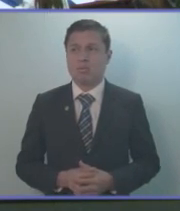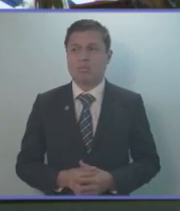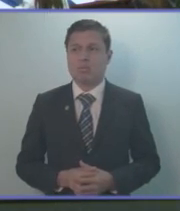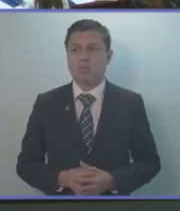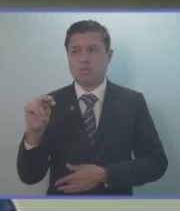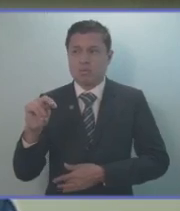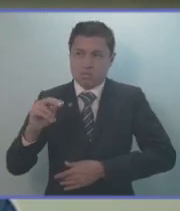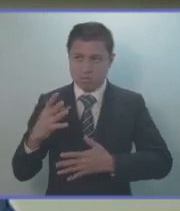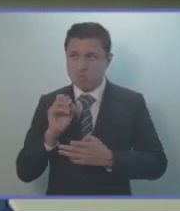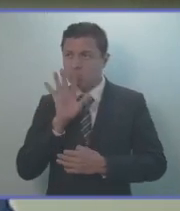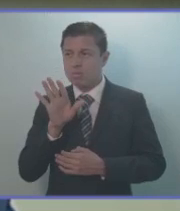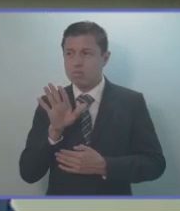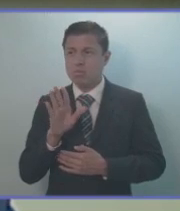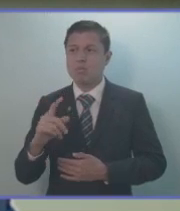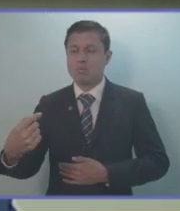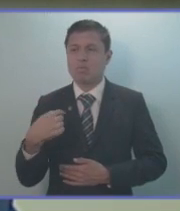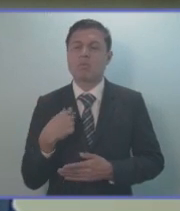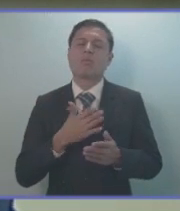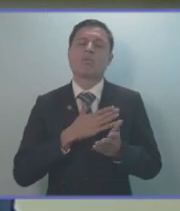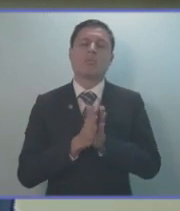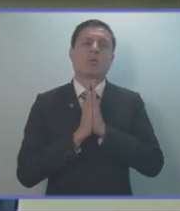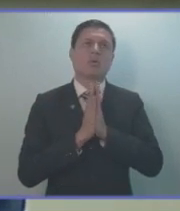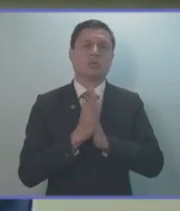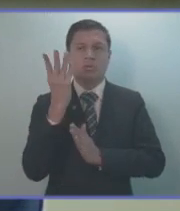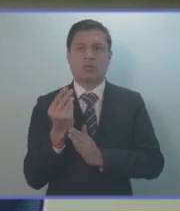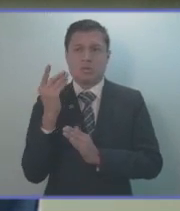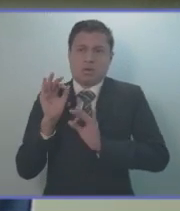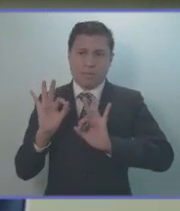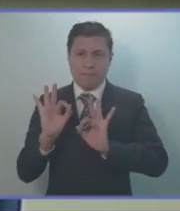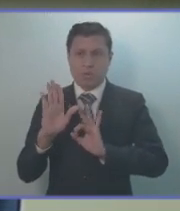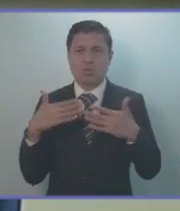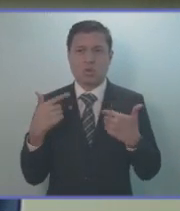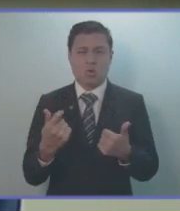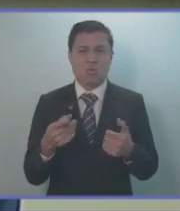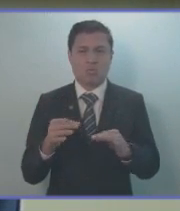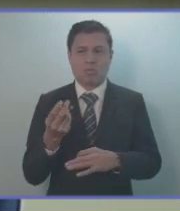Al César lo que le, que la tengo en mis oraciones para que mejore toda su salud.